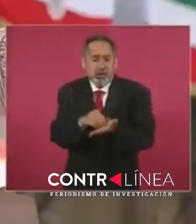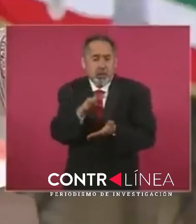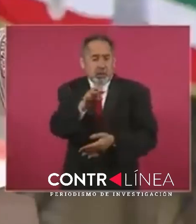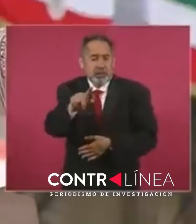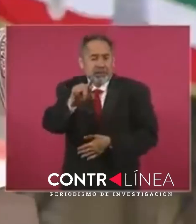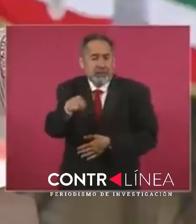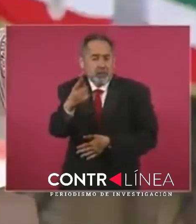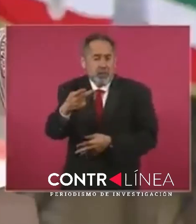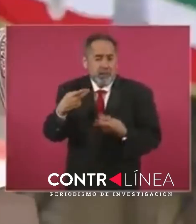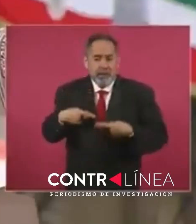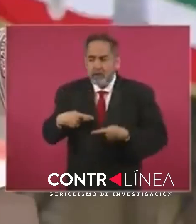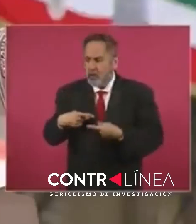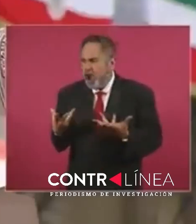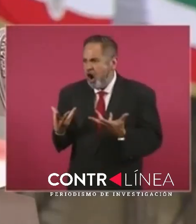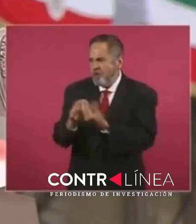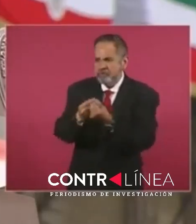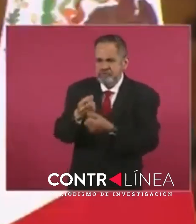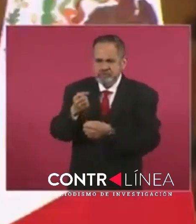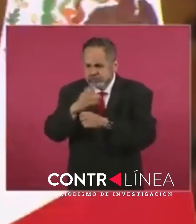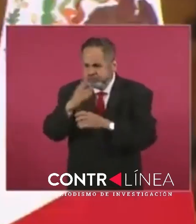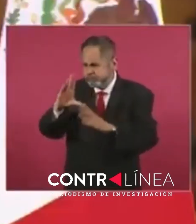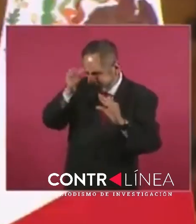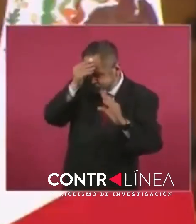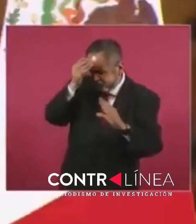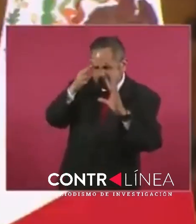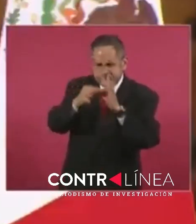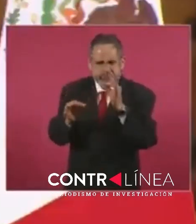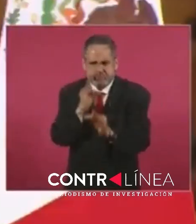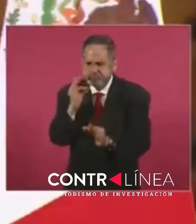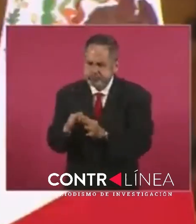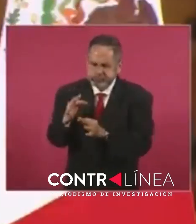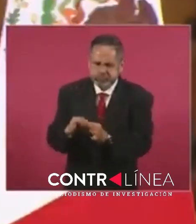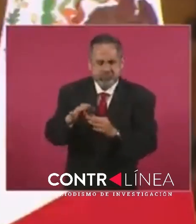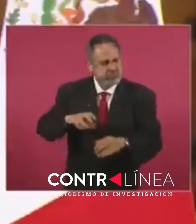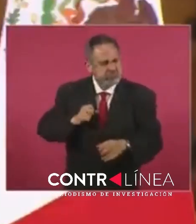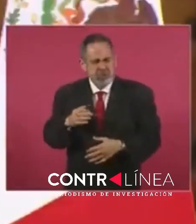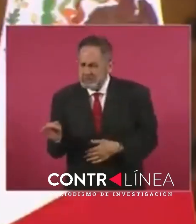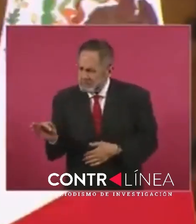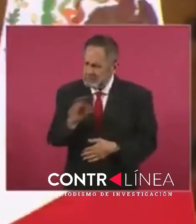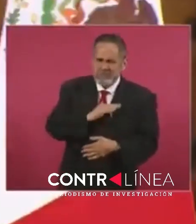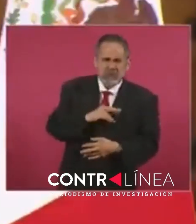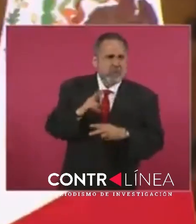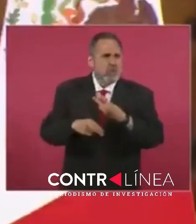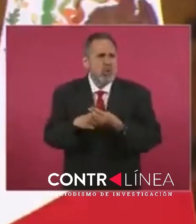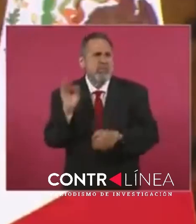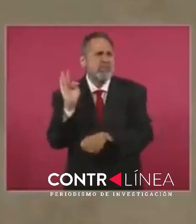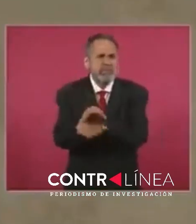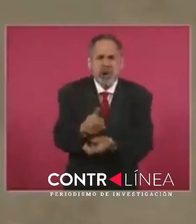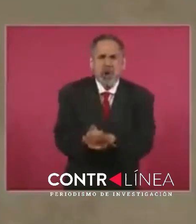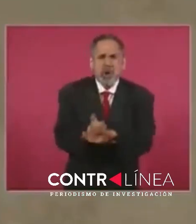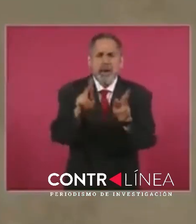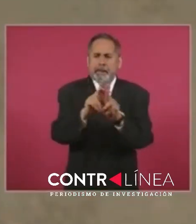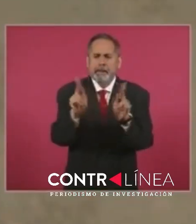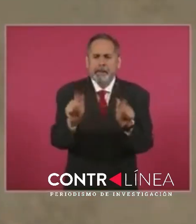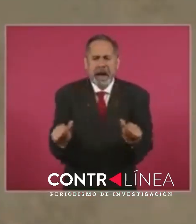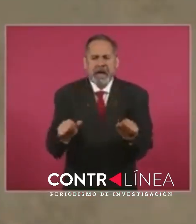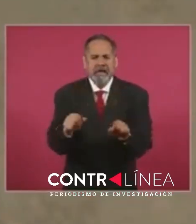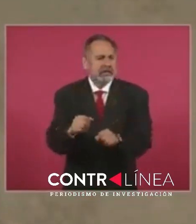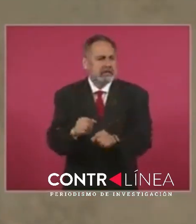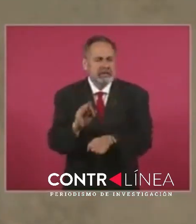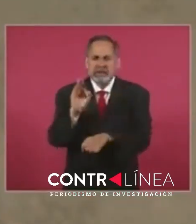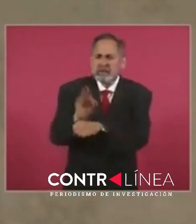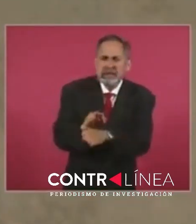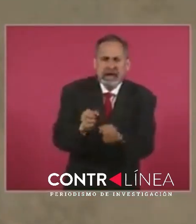135.471 elementos bien formados, disciplinados y entregados a garantizar la paz y la seguridad